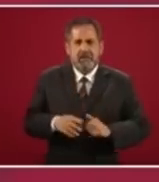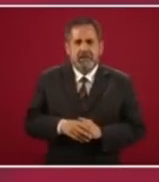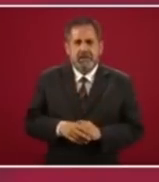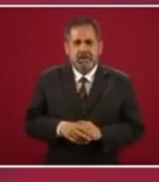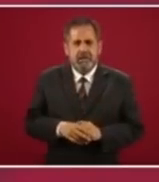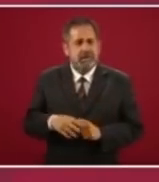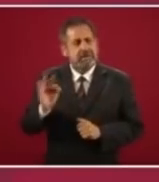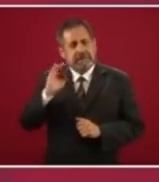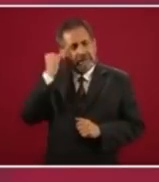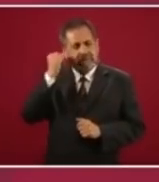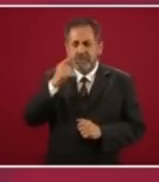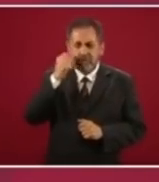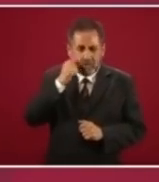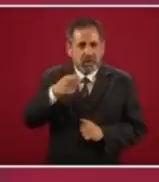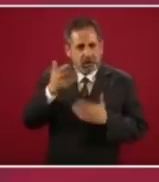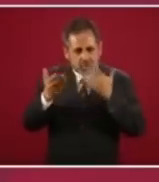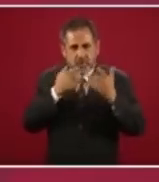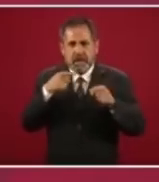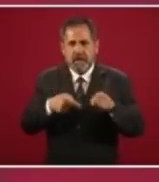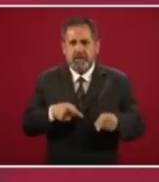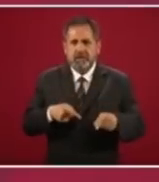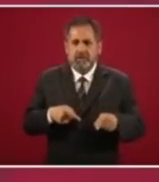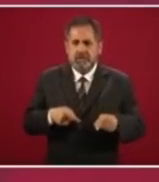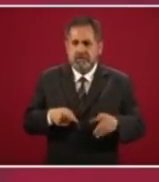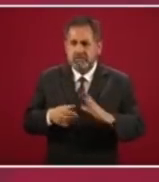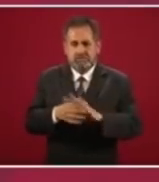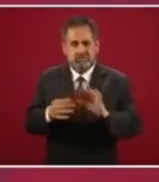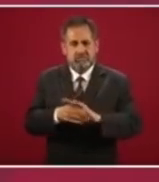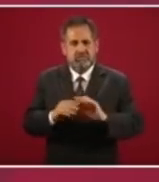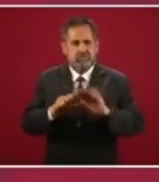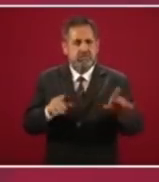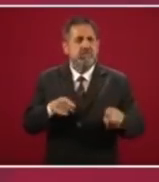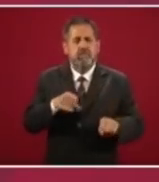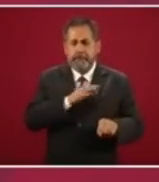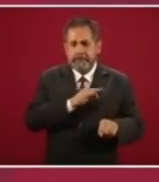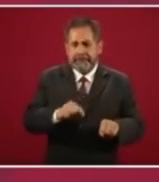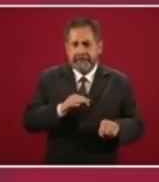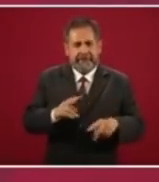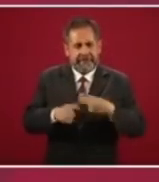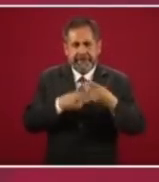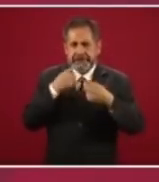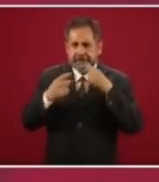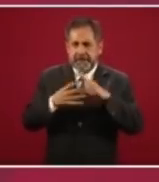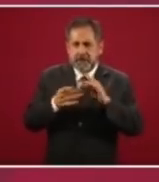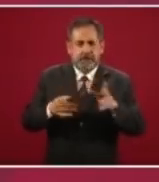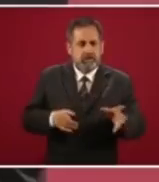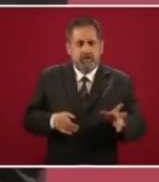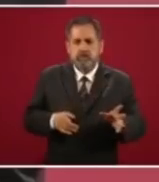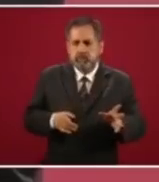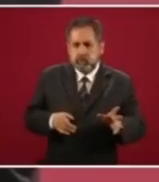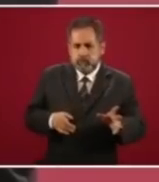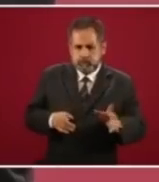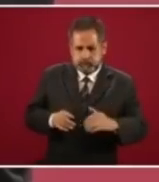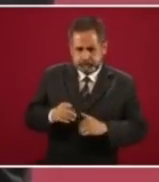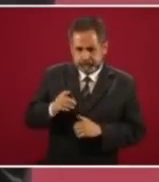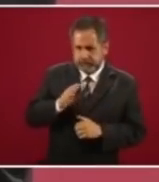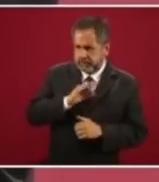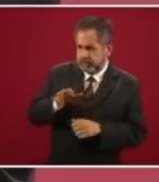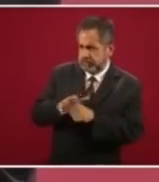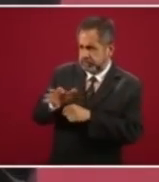con ese supuesto, que desde luego puede rebatirse,